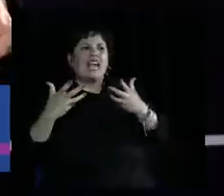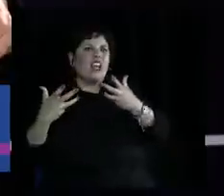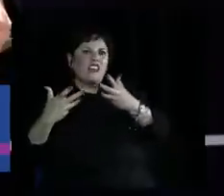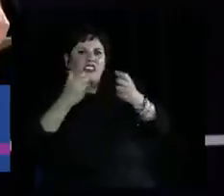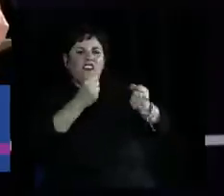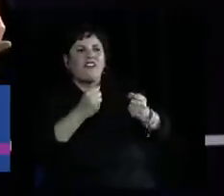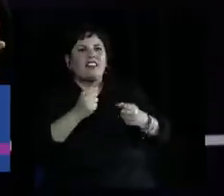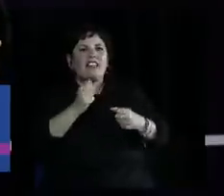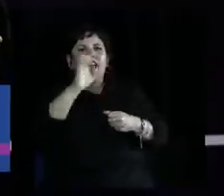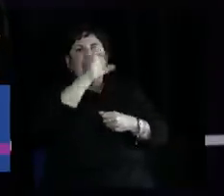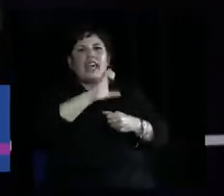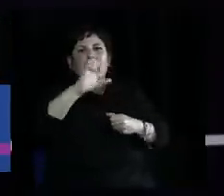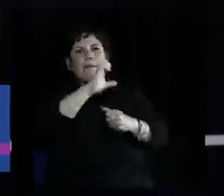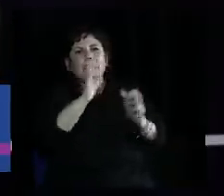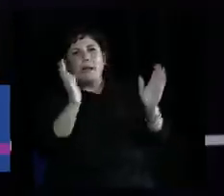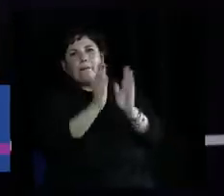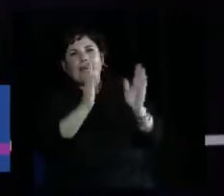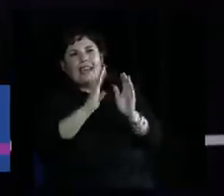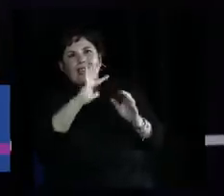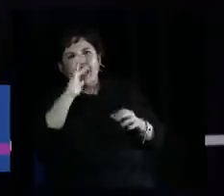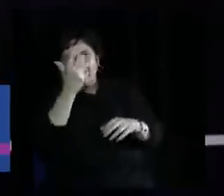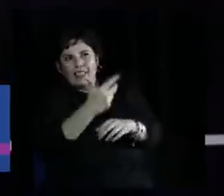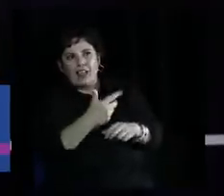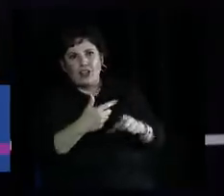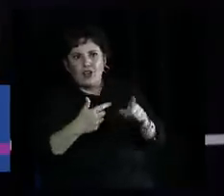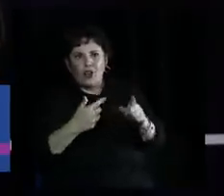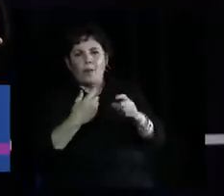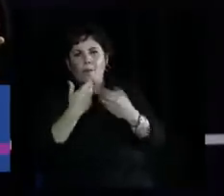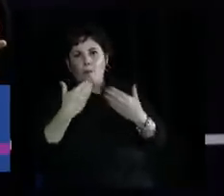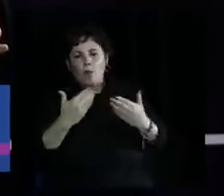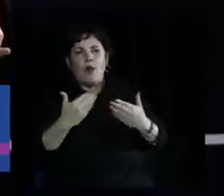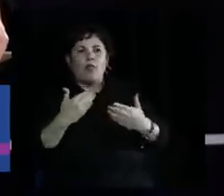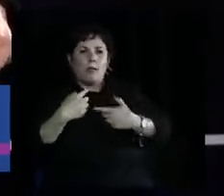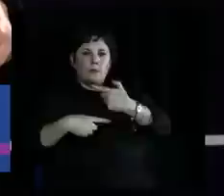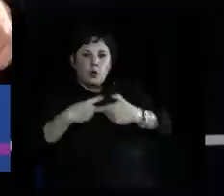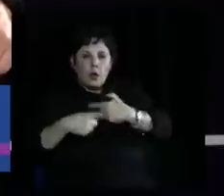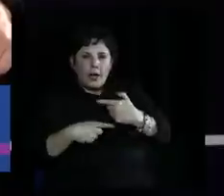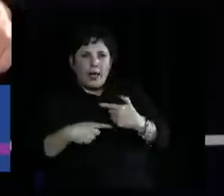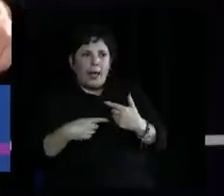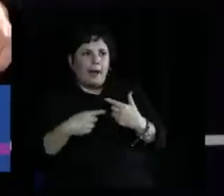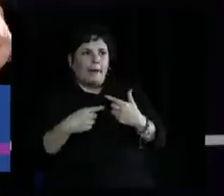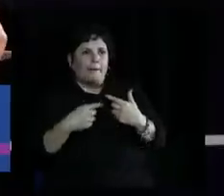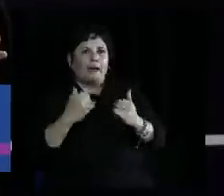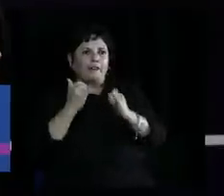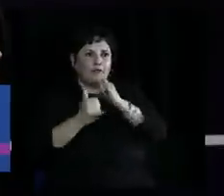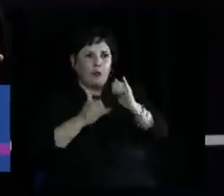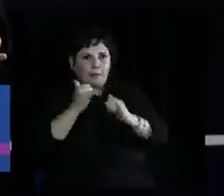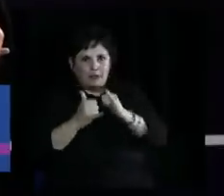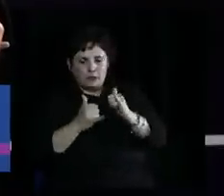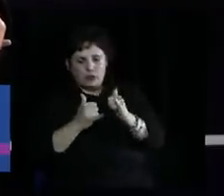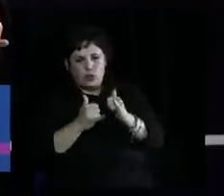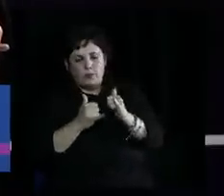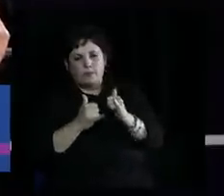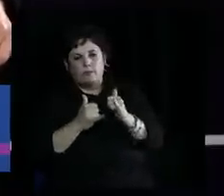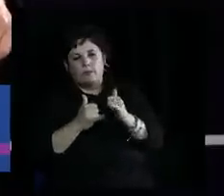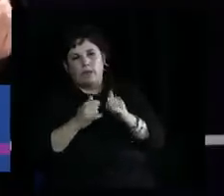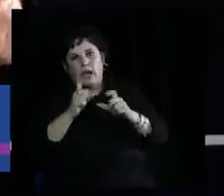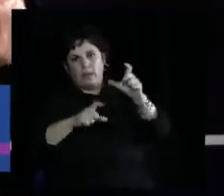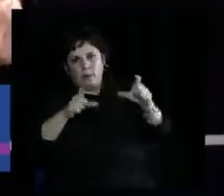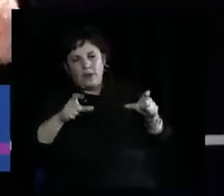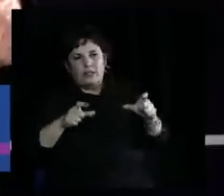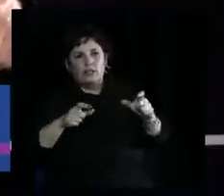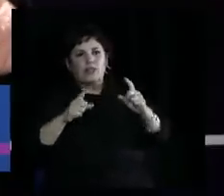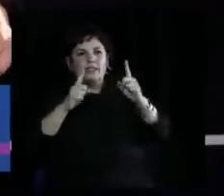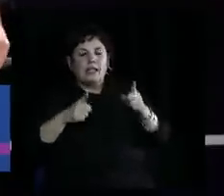pequeñas y medianas empresas del interior para que pudiera llegar la programación y que pudiera llegar esa información a la población. Y